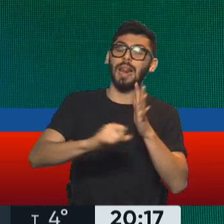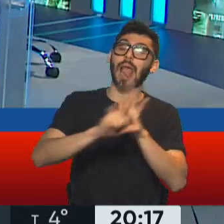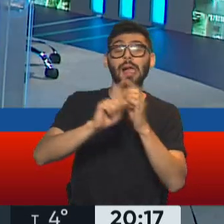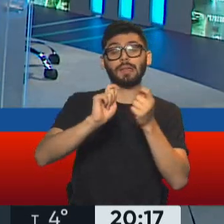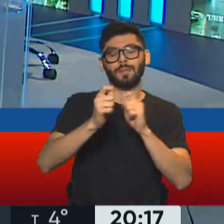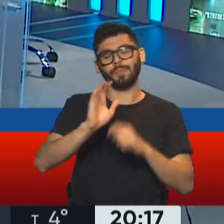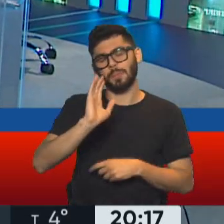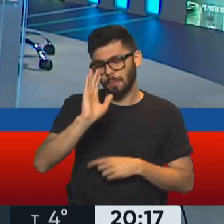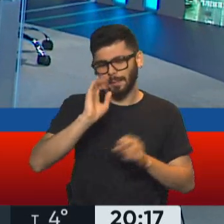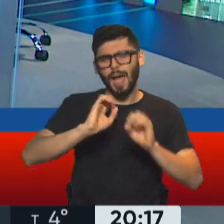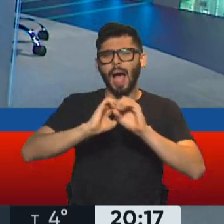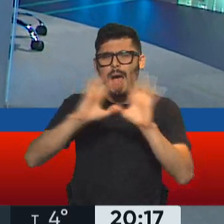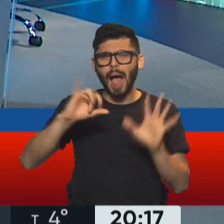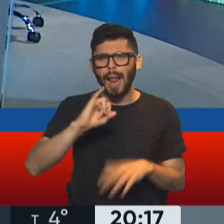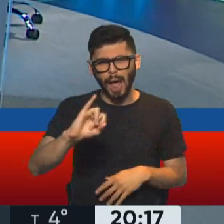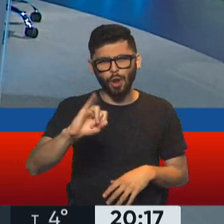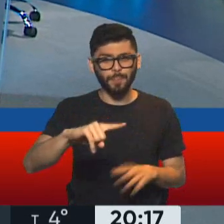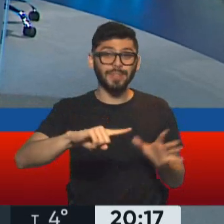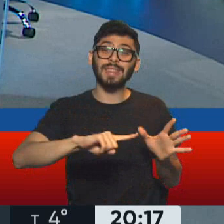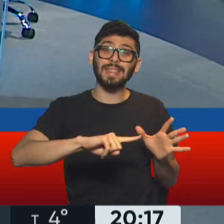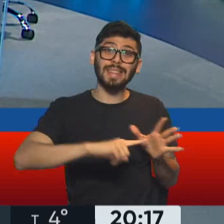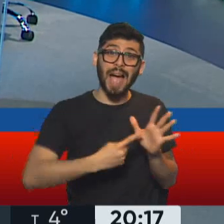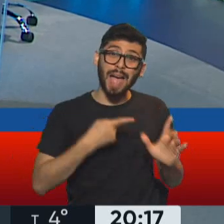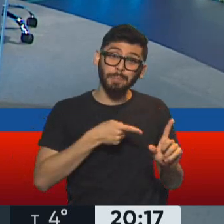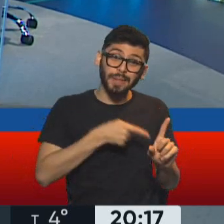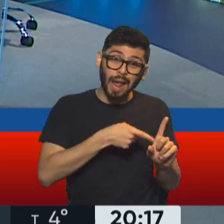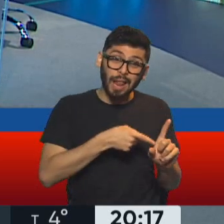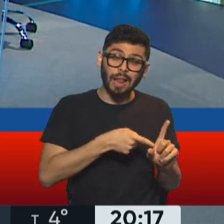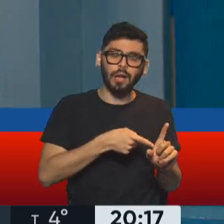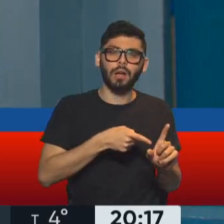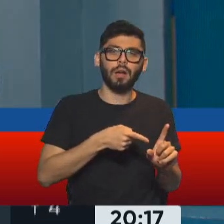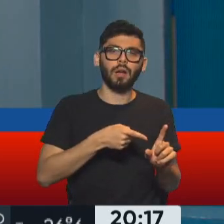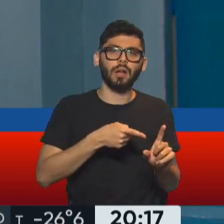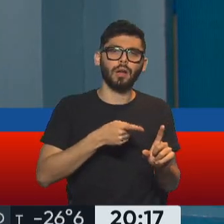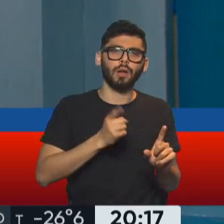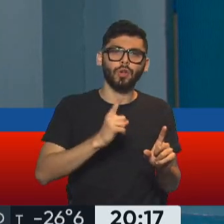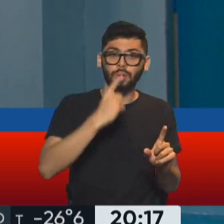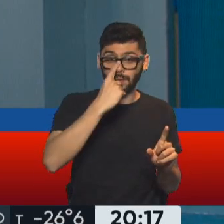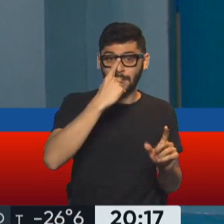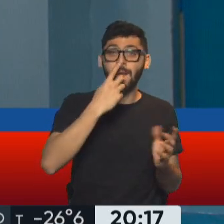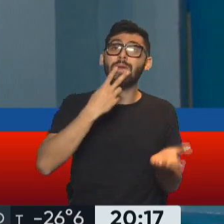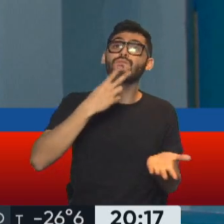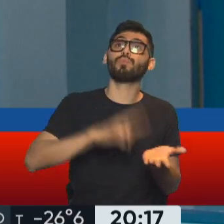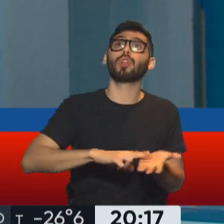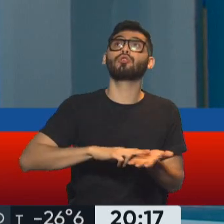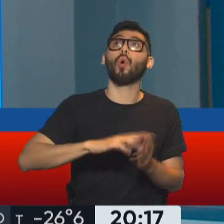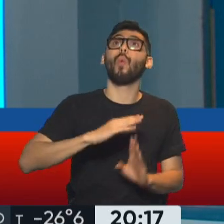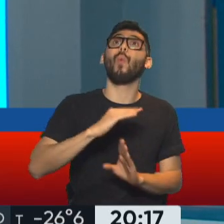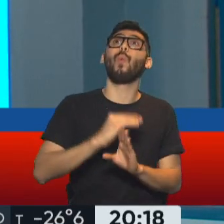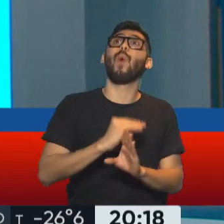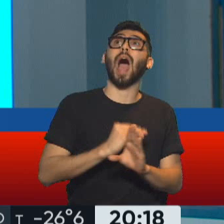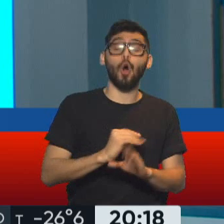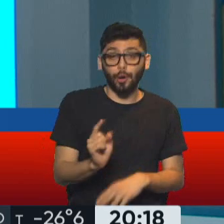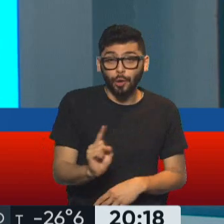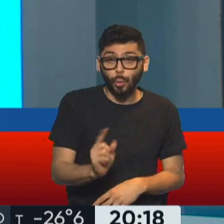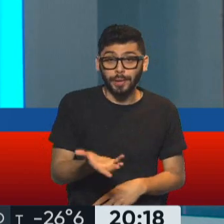te aclaro una cosa, Felicita, la ciudad de Buenos Aires no se distingue por tener un bajo nivel de impuestos. No, claro.